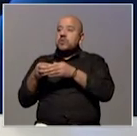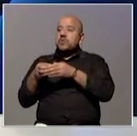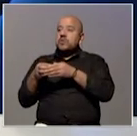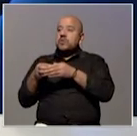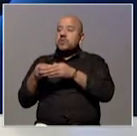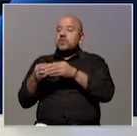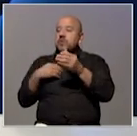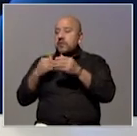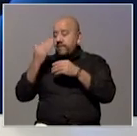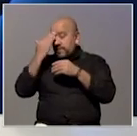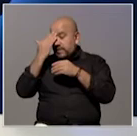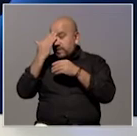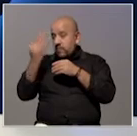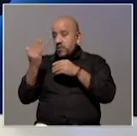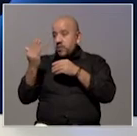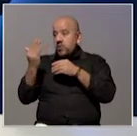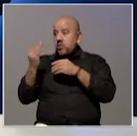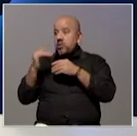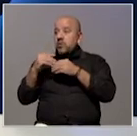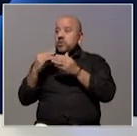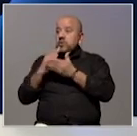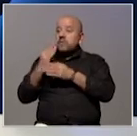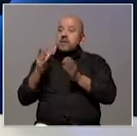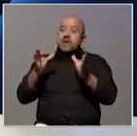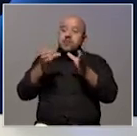se ha asegurado el cuadro